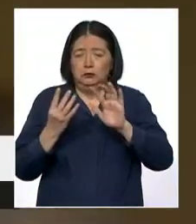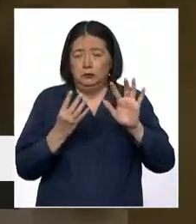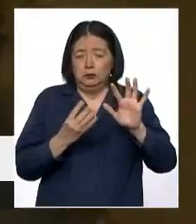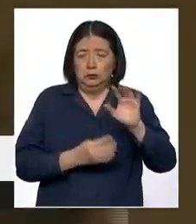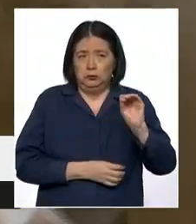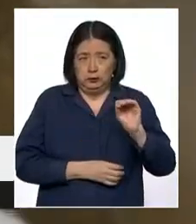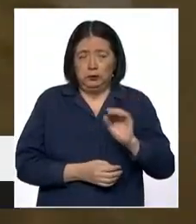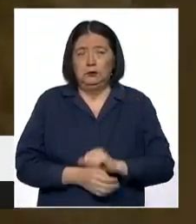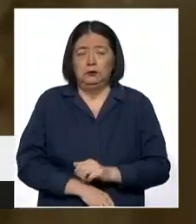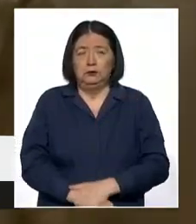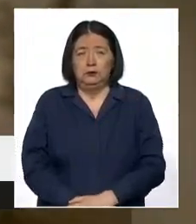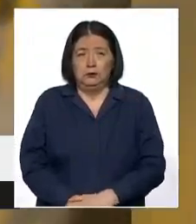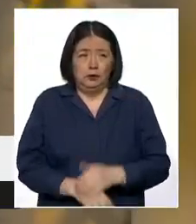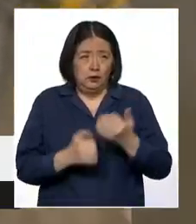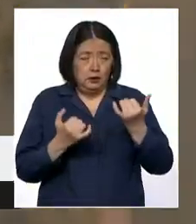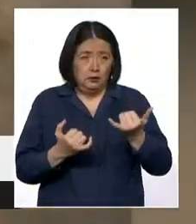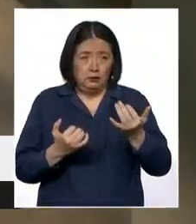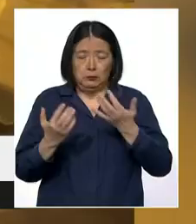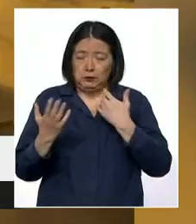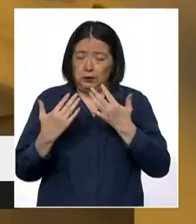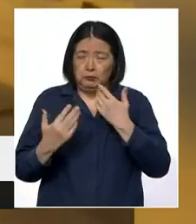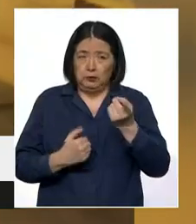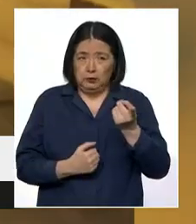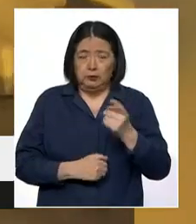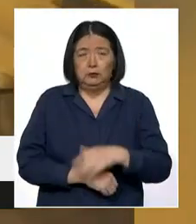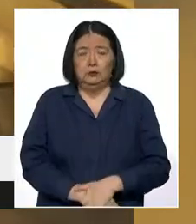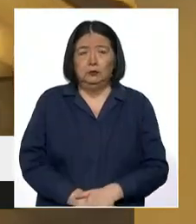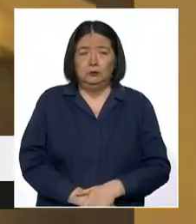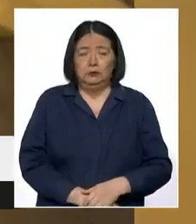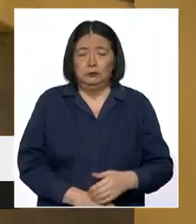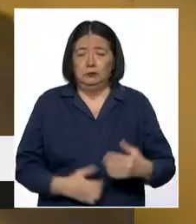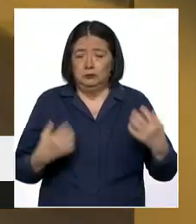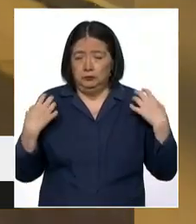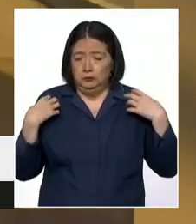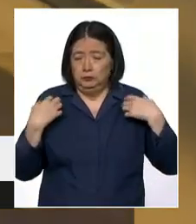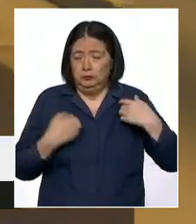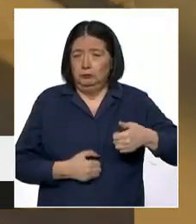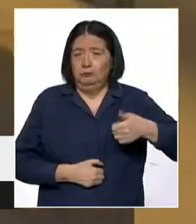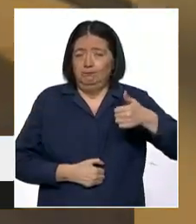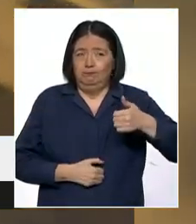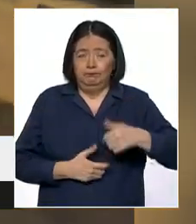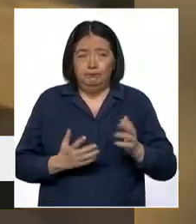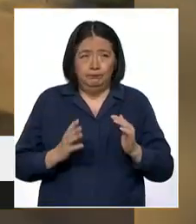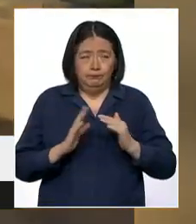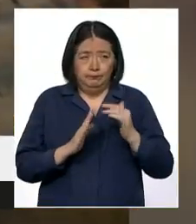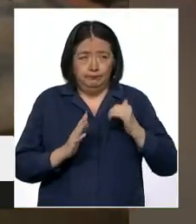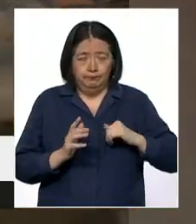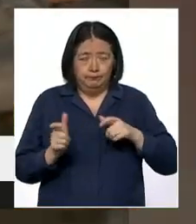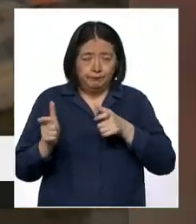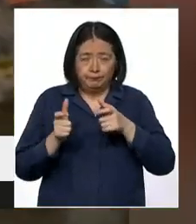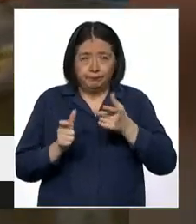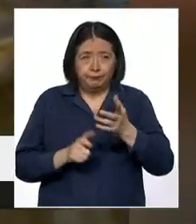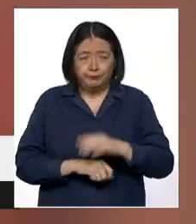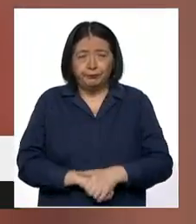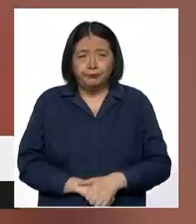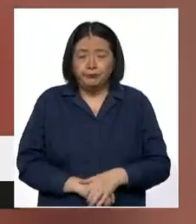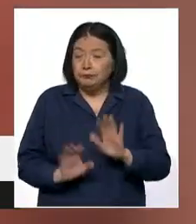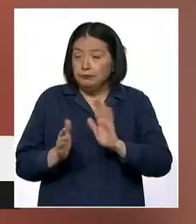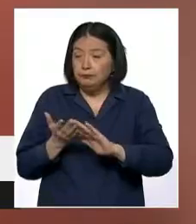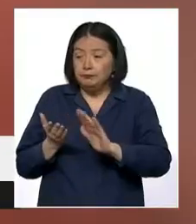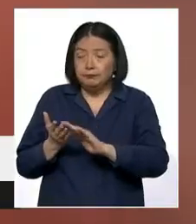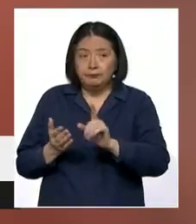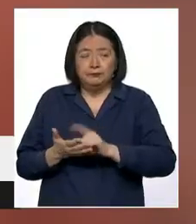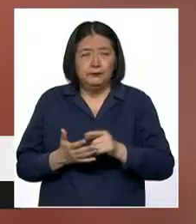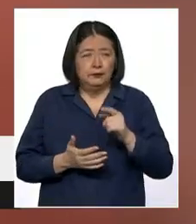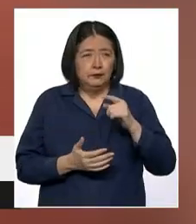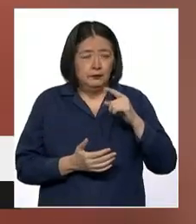4.950 soles. Vamos a conversar ahora con el gerente justamente para que nos pueda comentar. Oh, perdón,